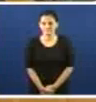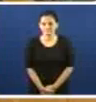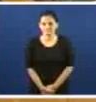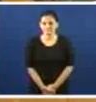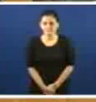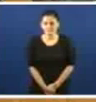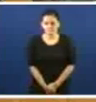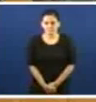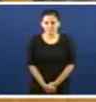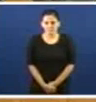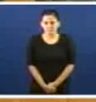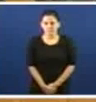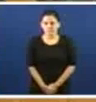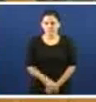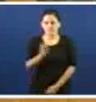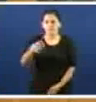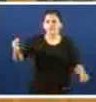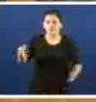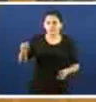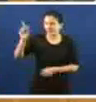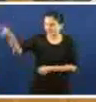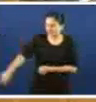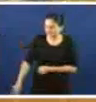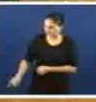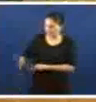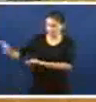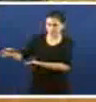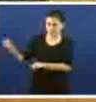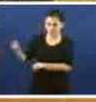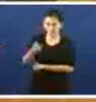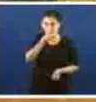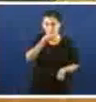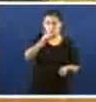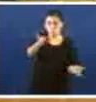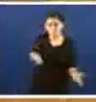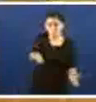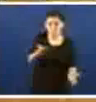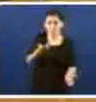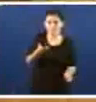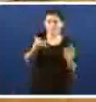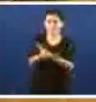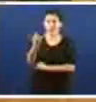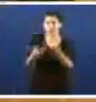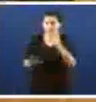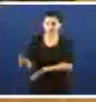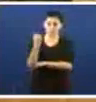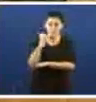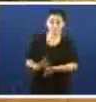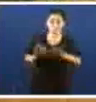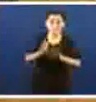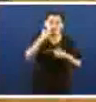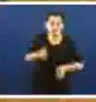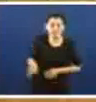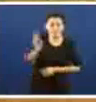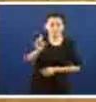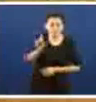E ademais, o que pasa é que o que vostede ten que contar aquí é mergúllelle sin querer. Falando da cuestión da débeda